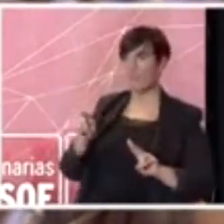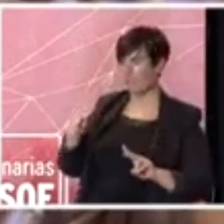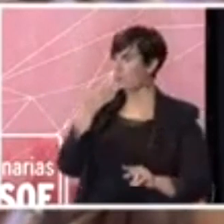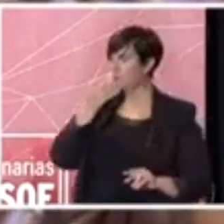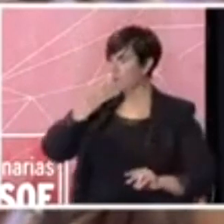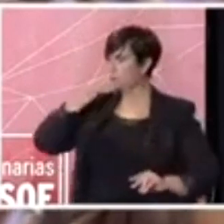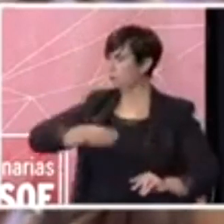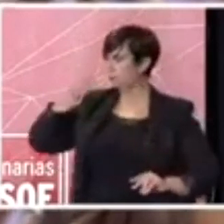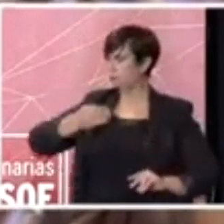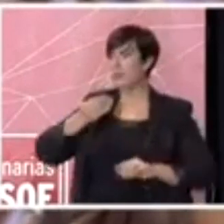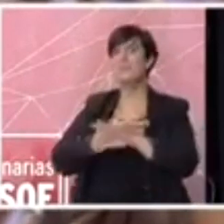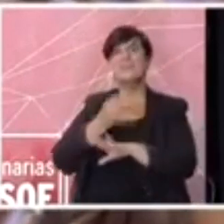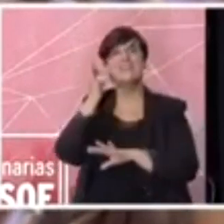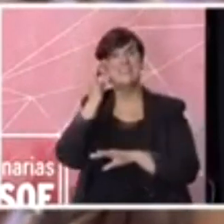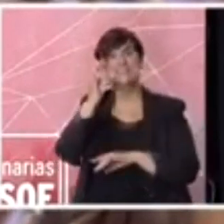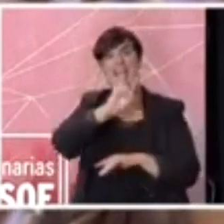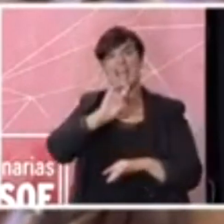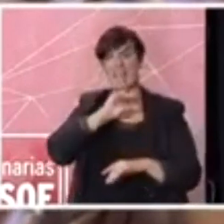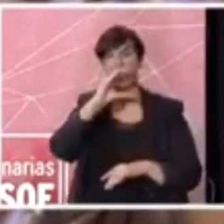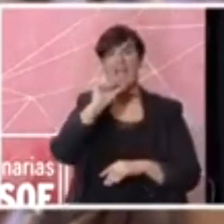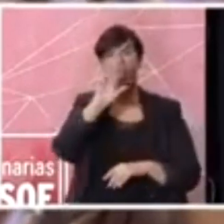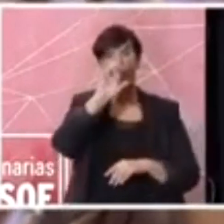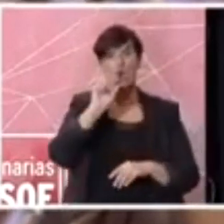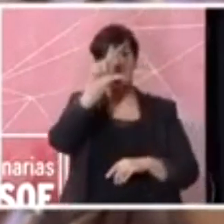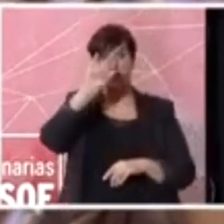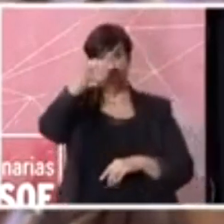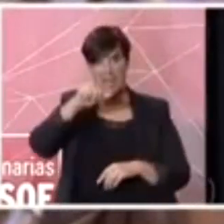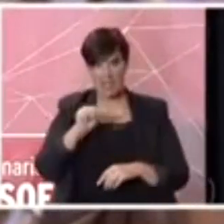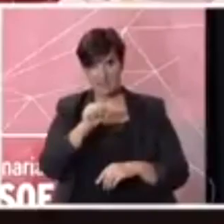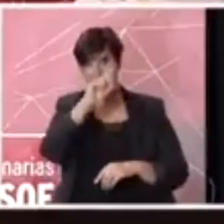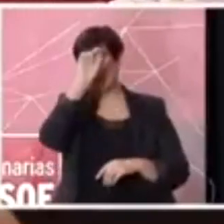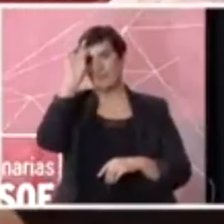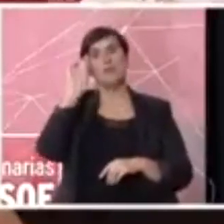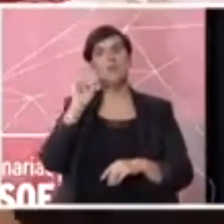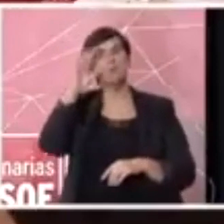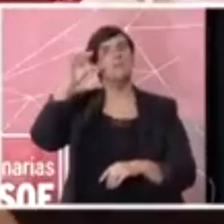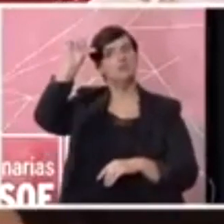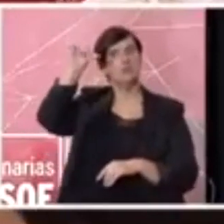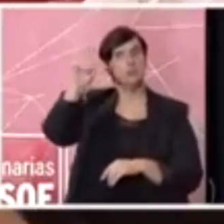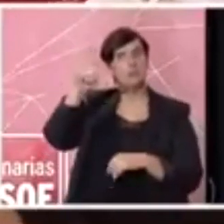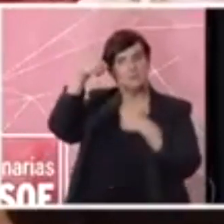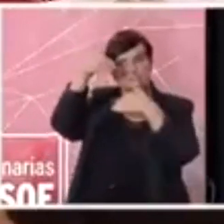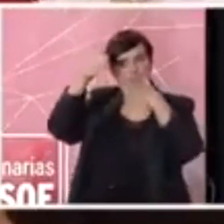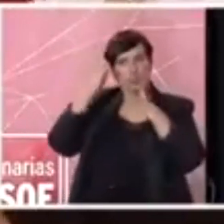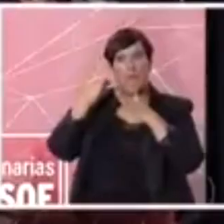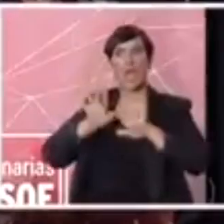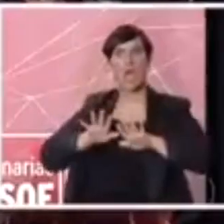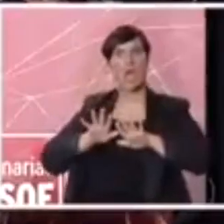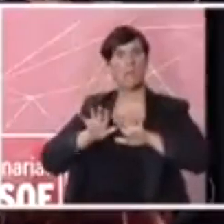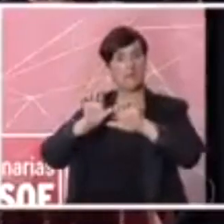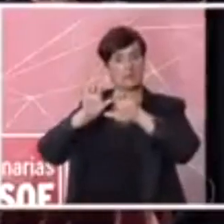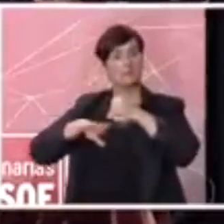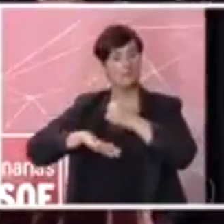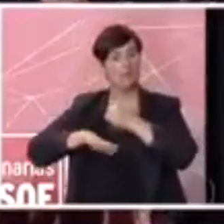bien una ministra canaria como Carolina Darias, pero de escucha activa, de aprendizaje